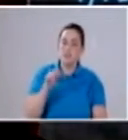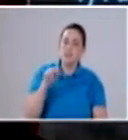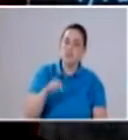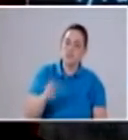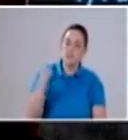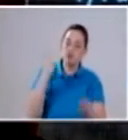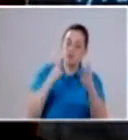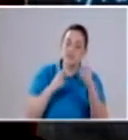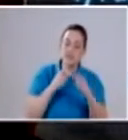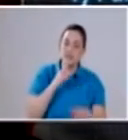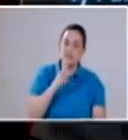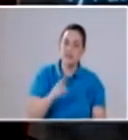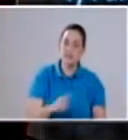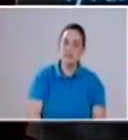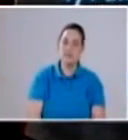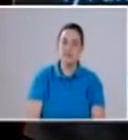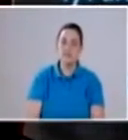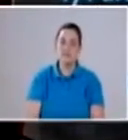volver a decir.